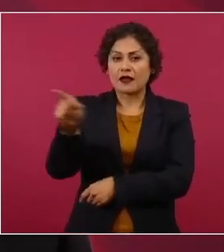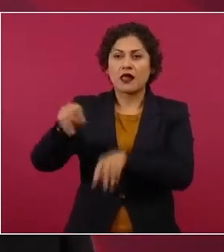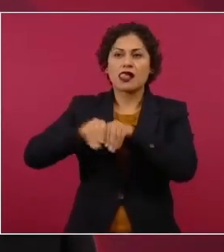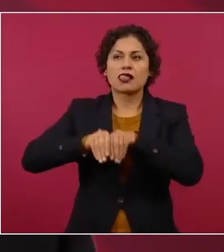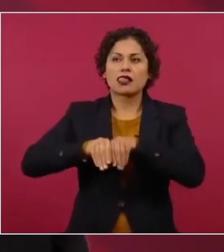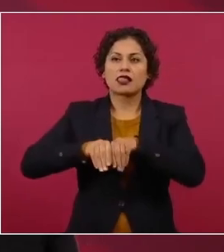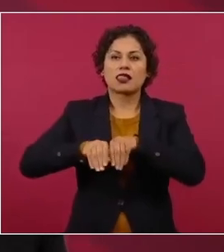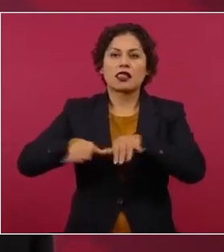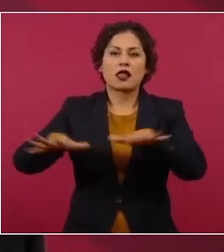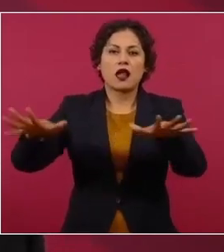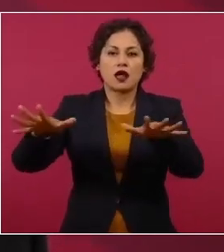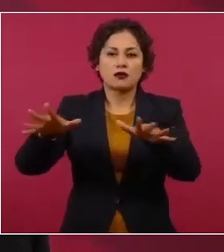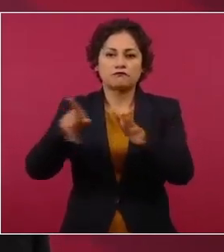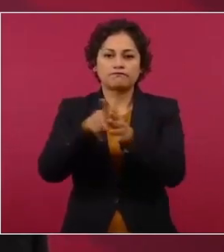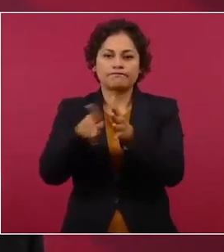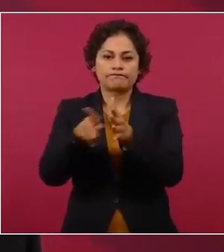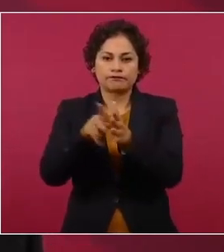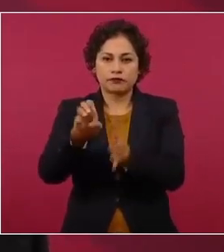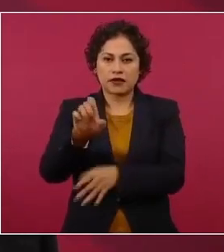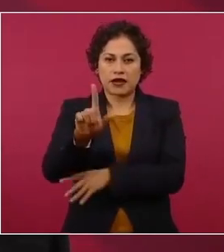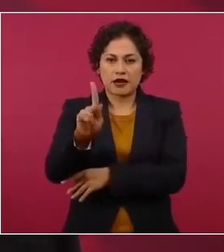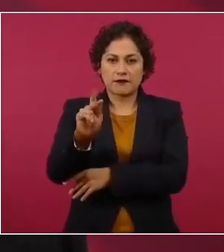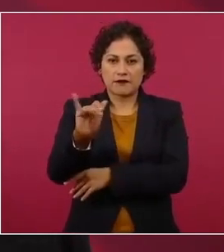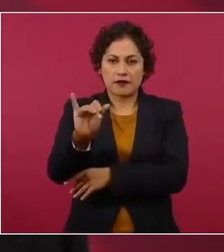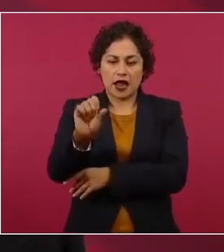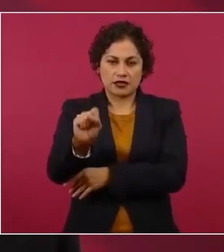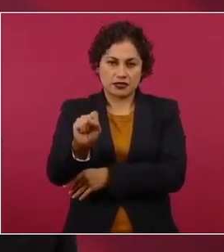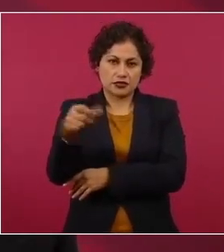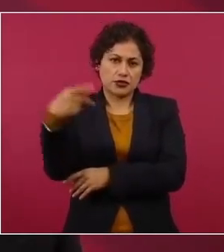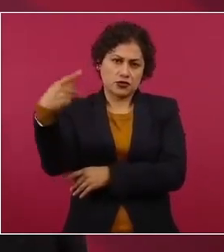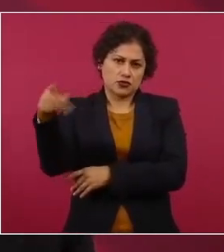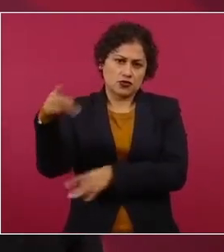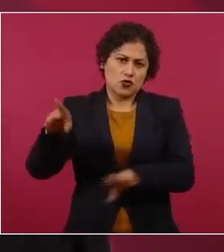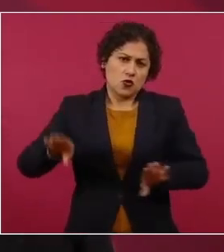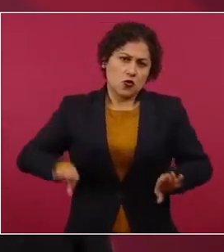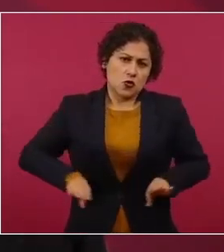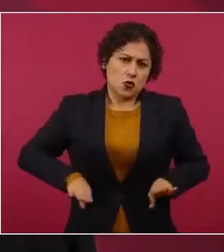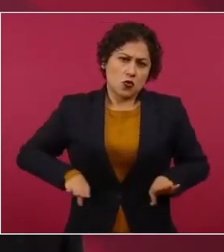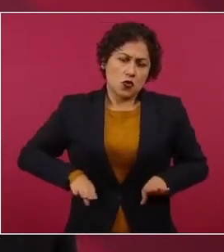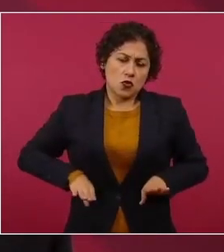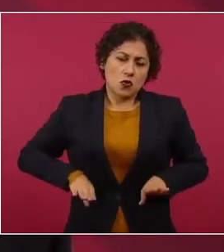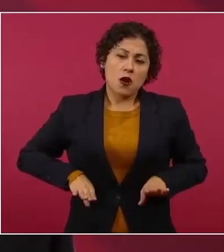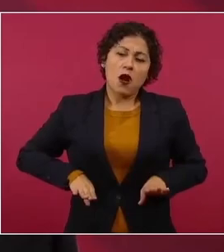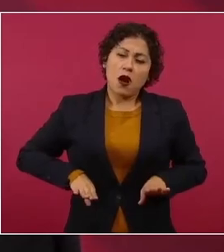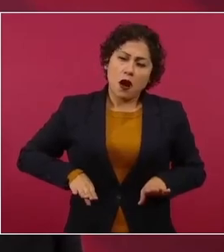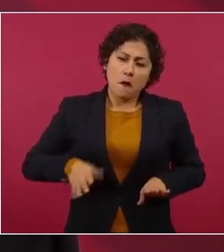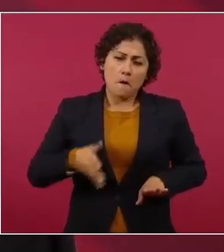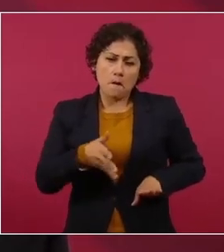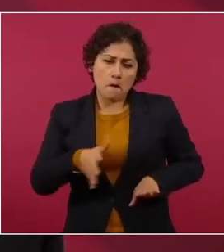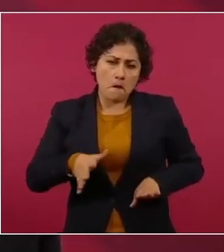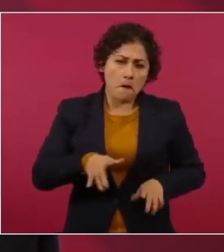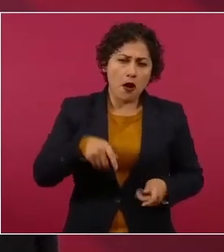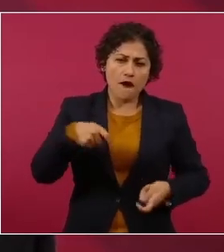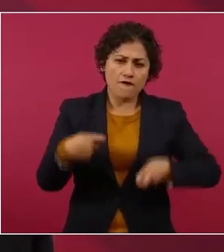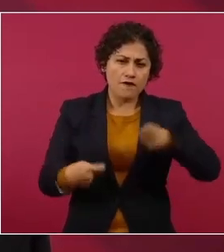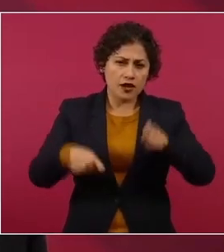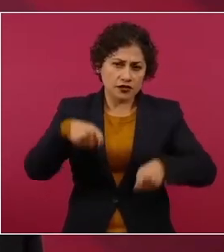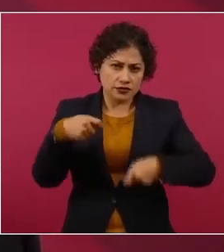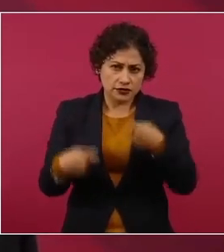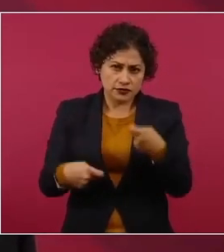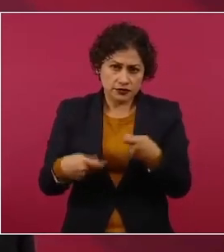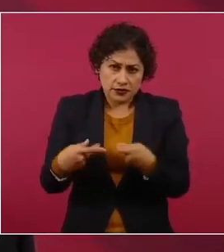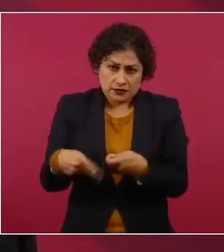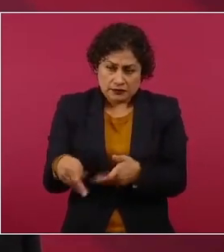ahora el país tiene una postura un poco más moderada, pero